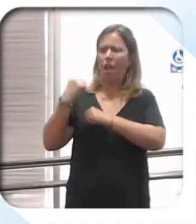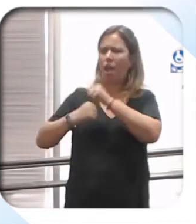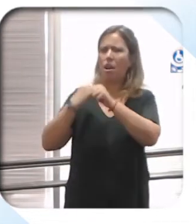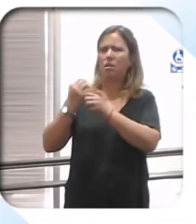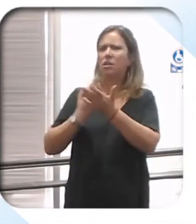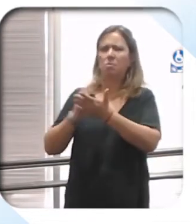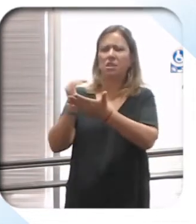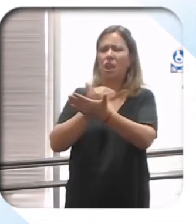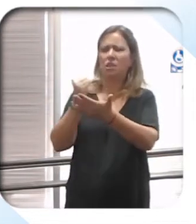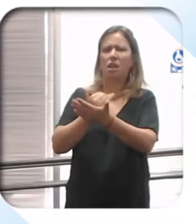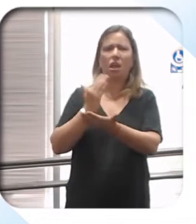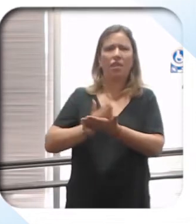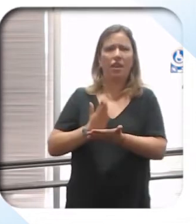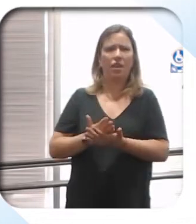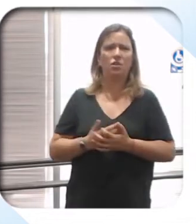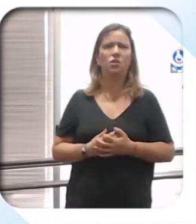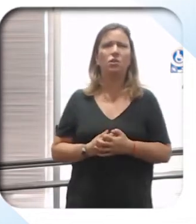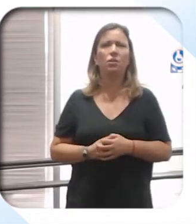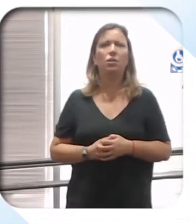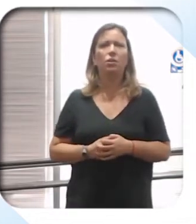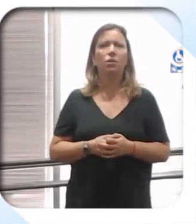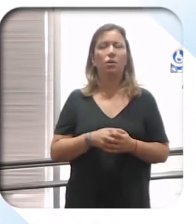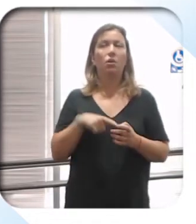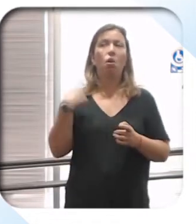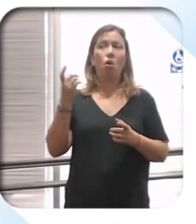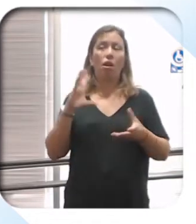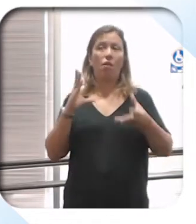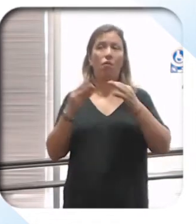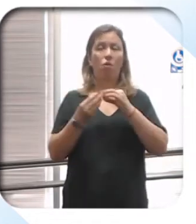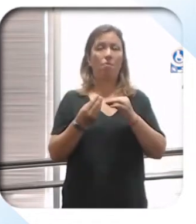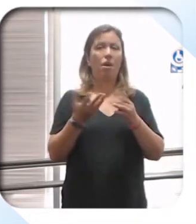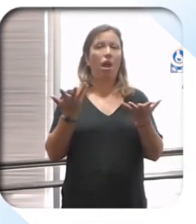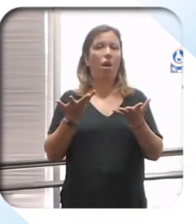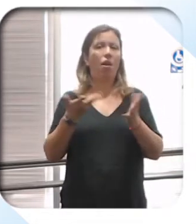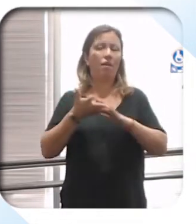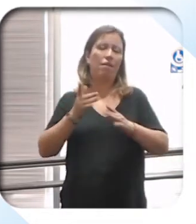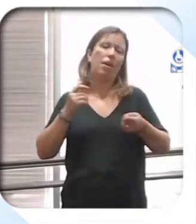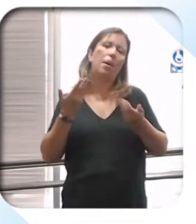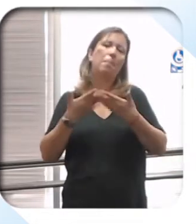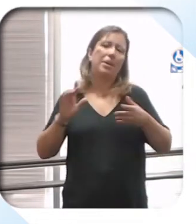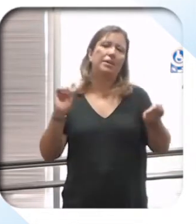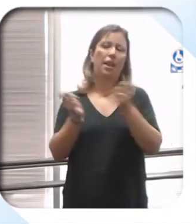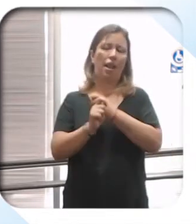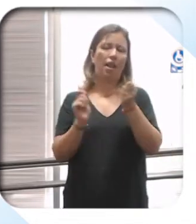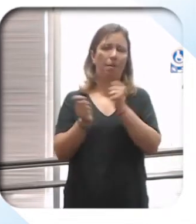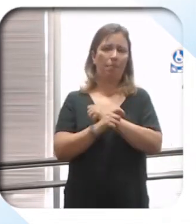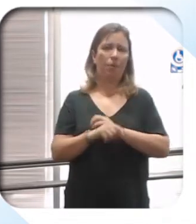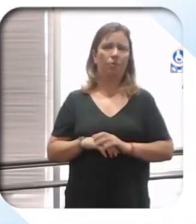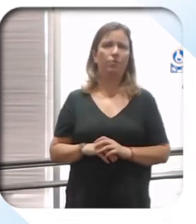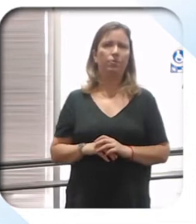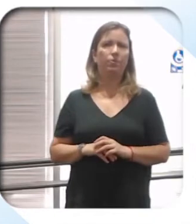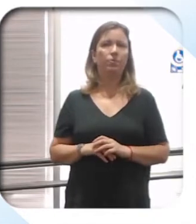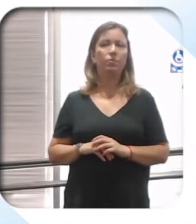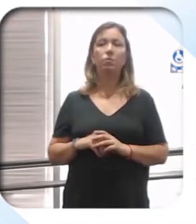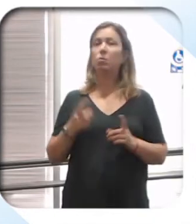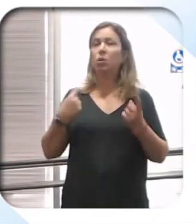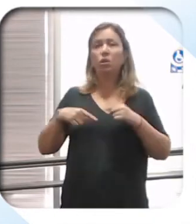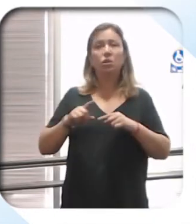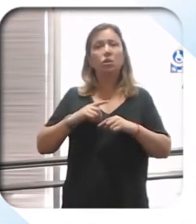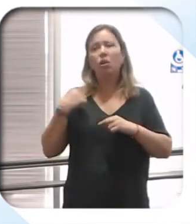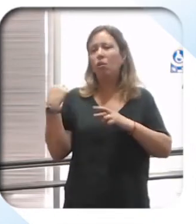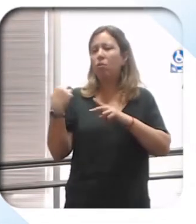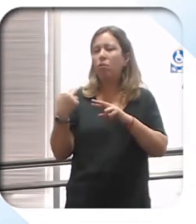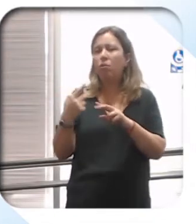desde siempre, y hablemos desde otra perspectiva, es que van a empezar los cambios, ¿sí? Porque si no, lo que vamos a seguir hablando